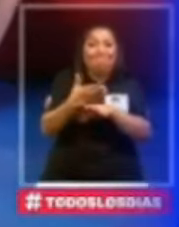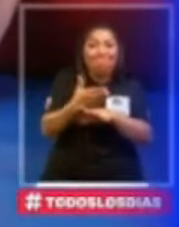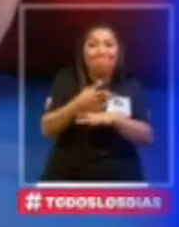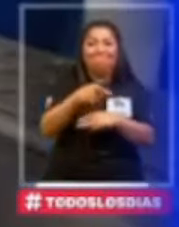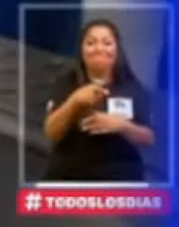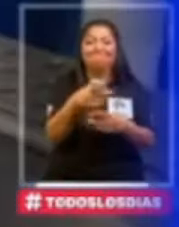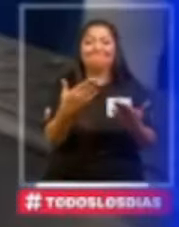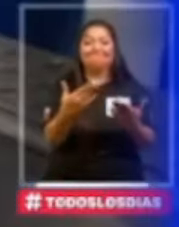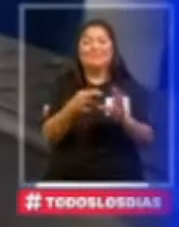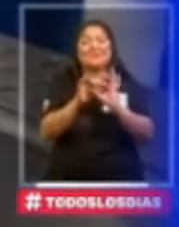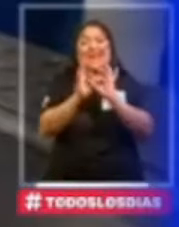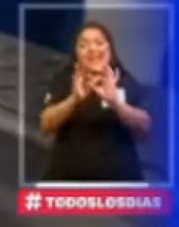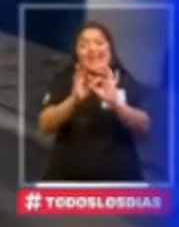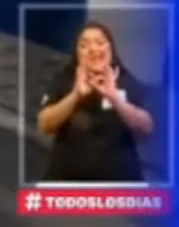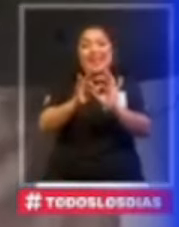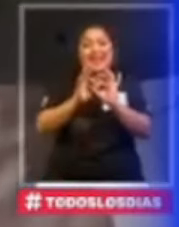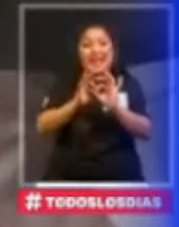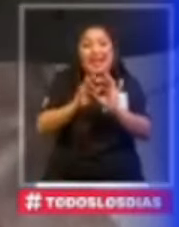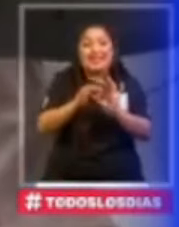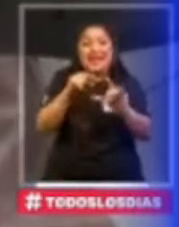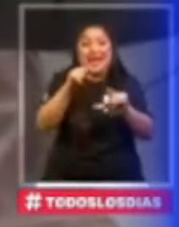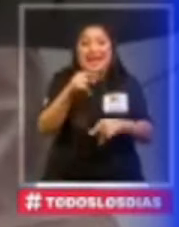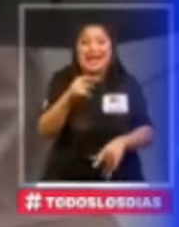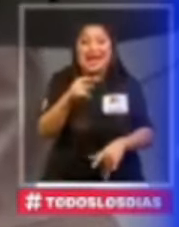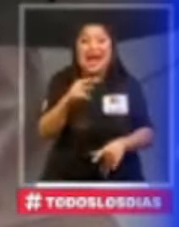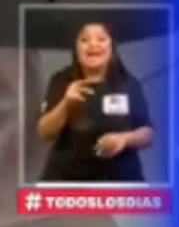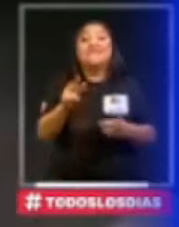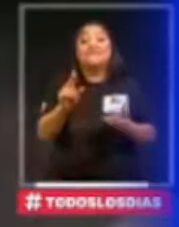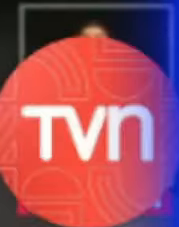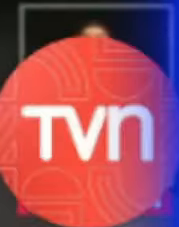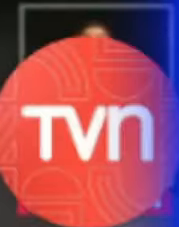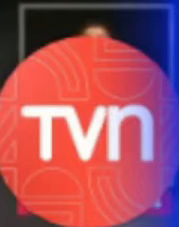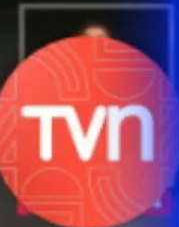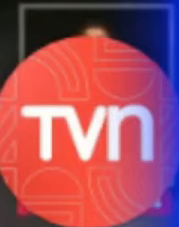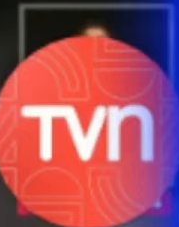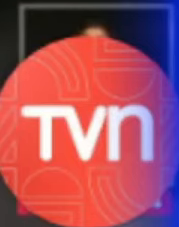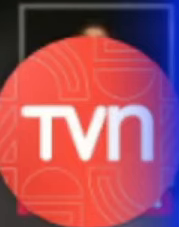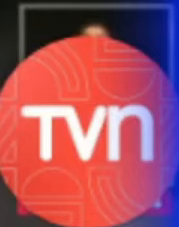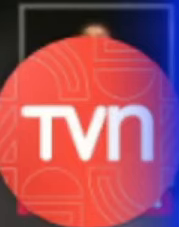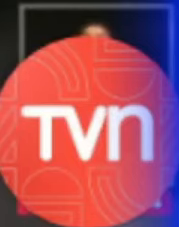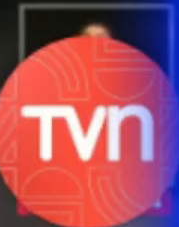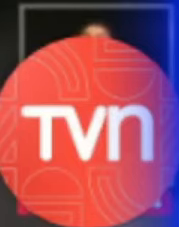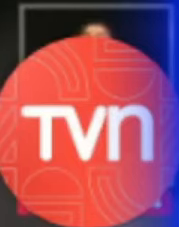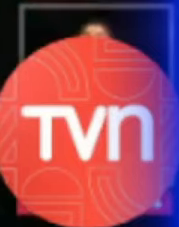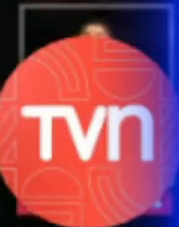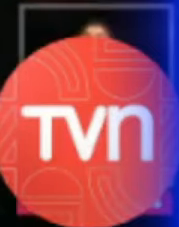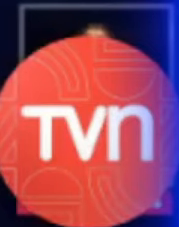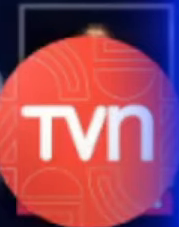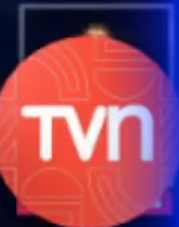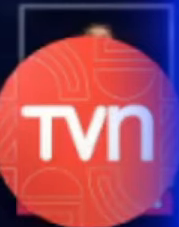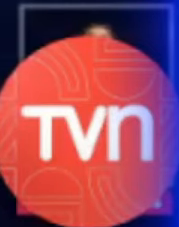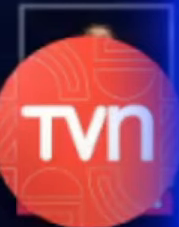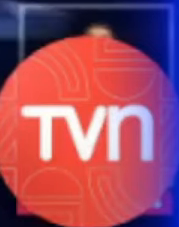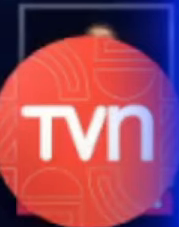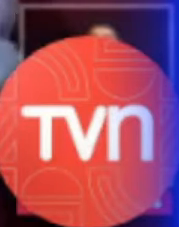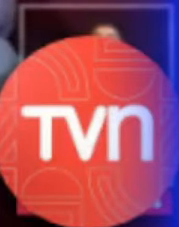Por eso tenemos que dar gracias, de que está viva, de que nos alegre el corazón, da gracias a la vida, gracias a la Teletón, gracias a Dios y gracias